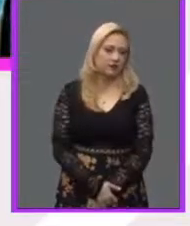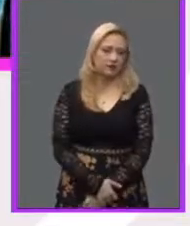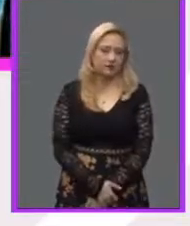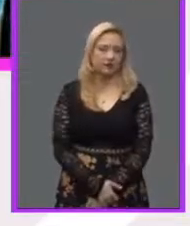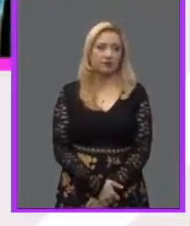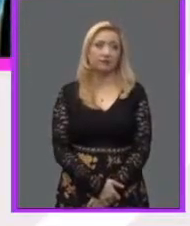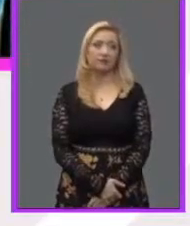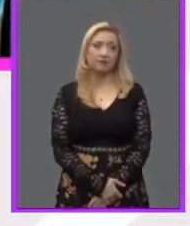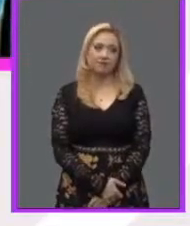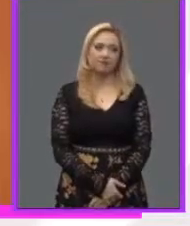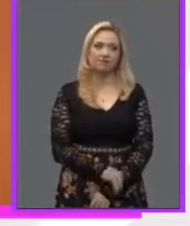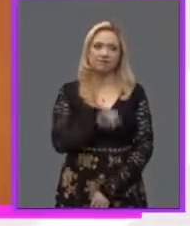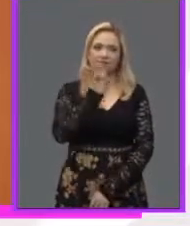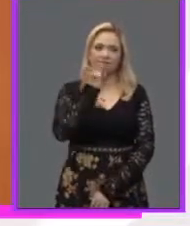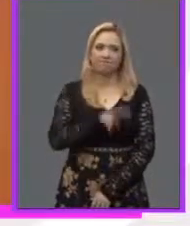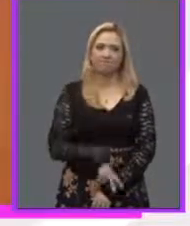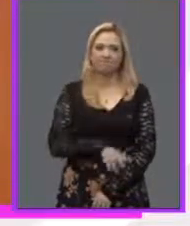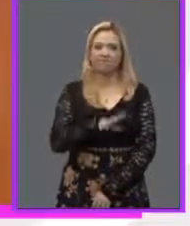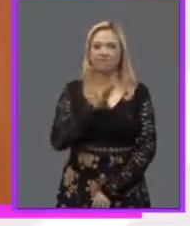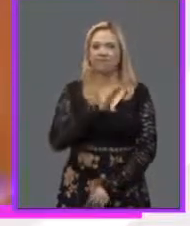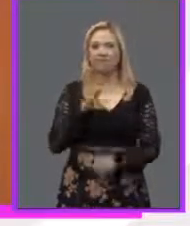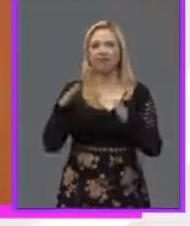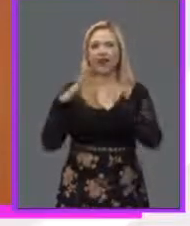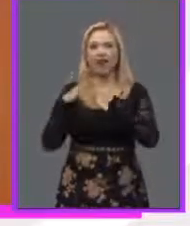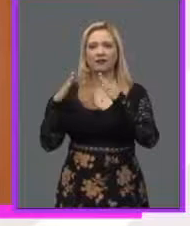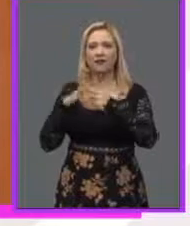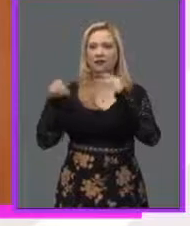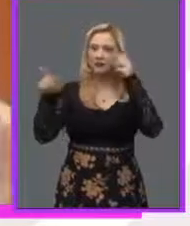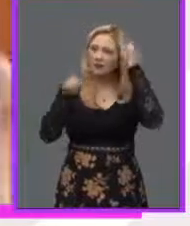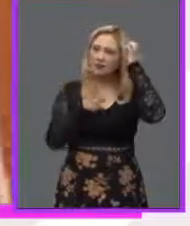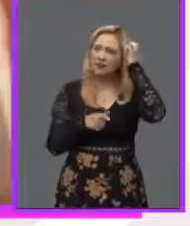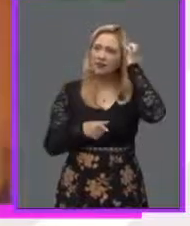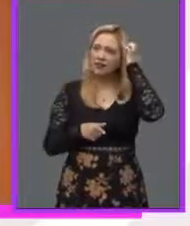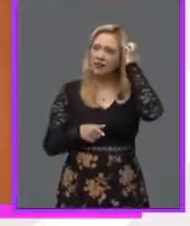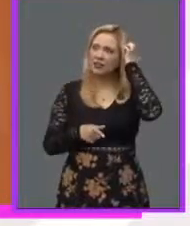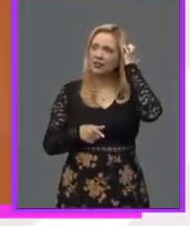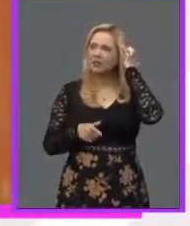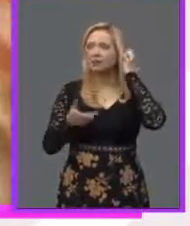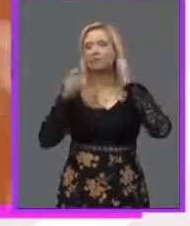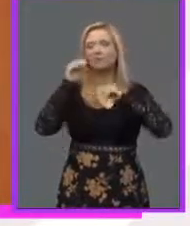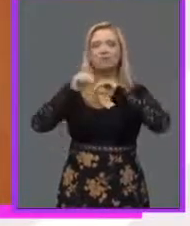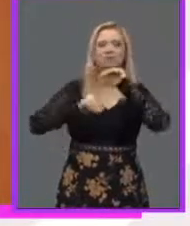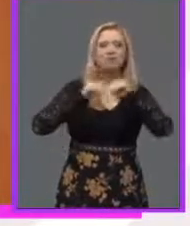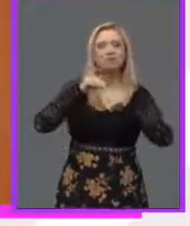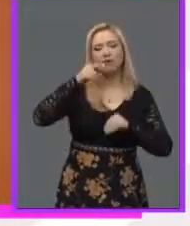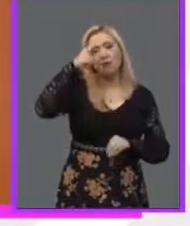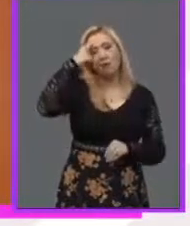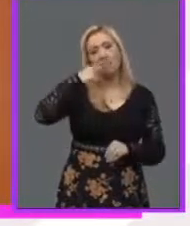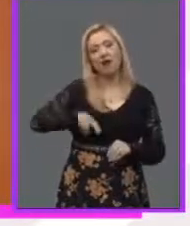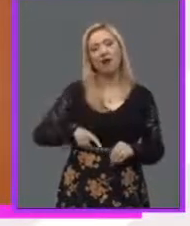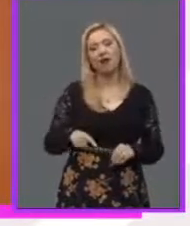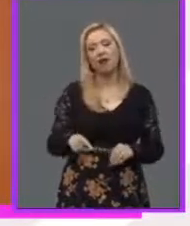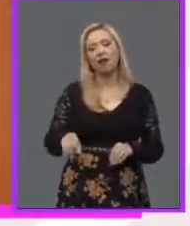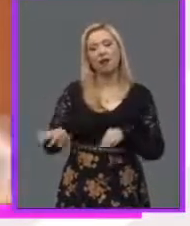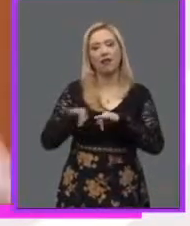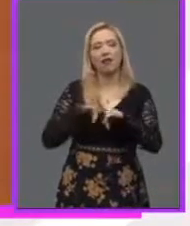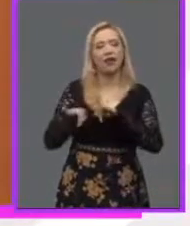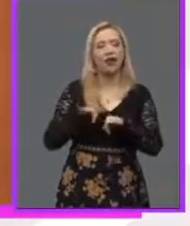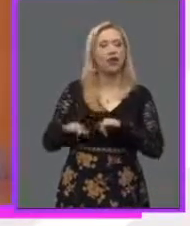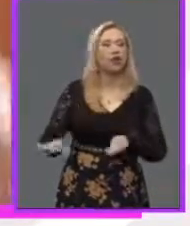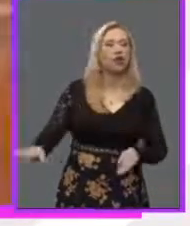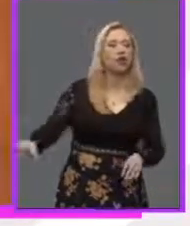Claro, sin duda, de pronto también ciertas casas, ¿no? Que se diseñan para vivienda de